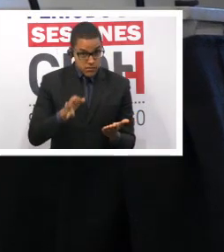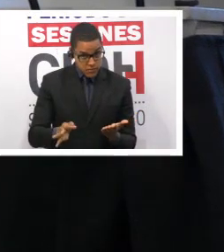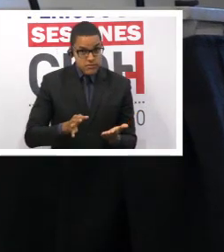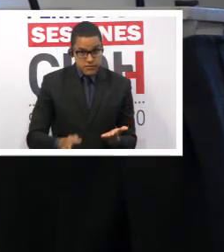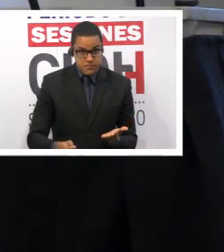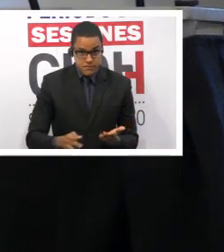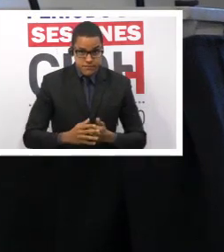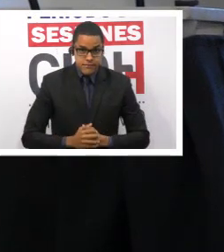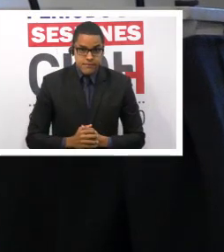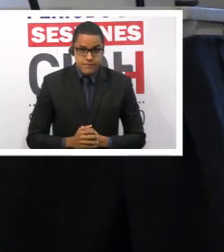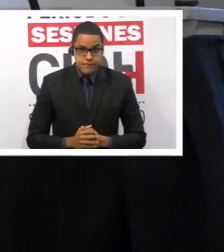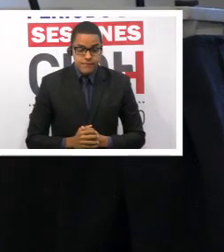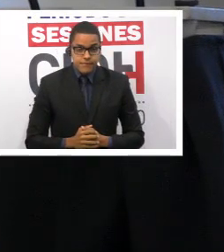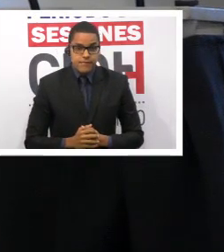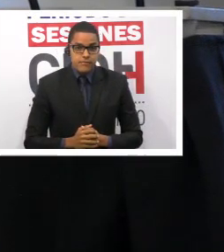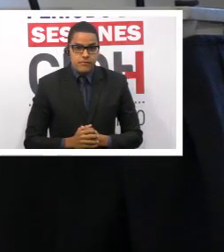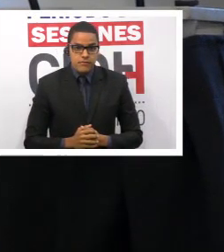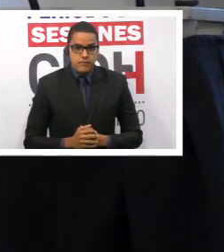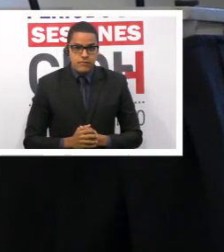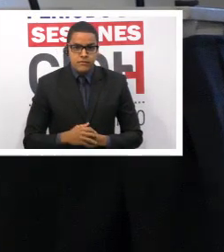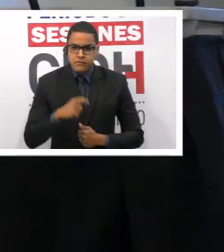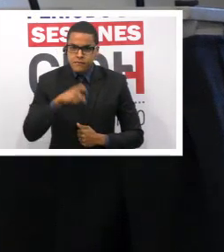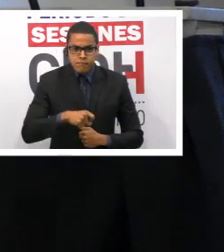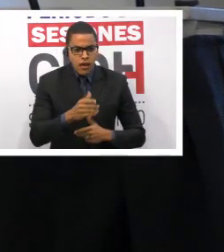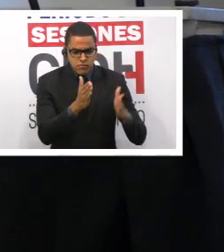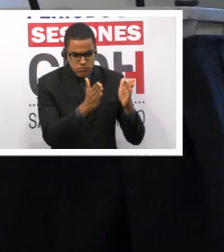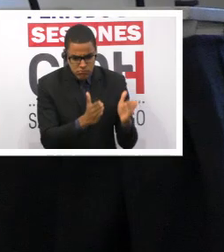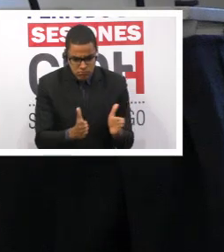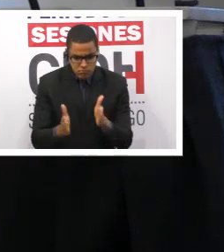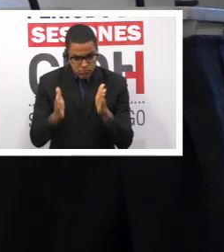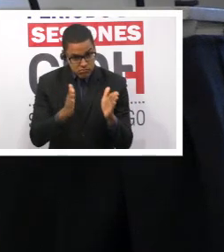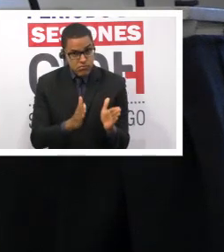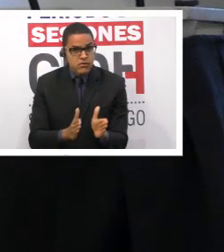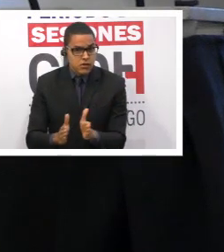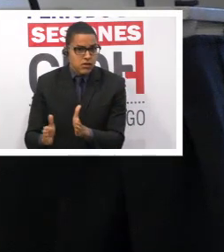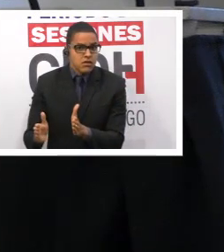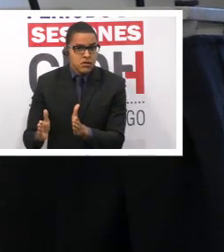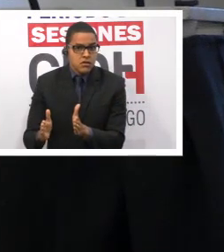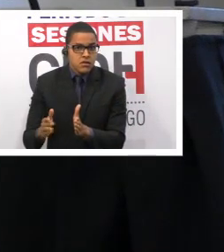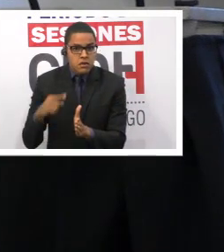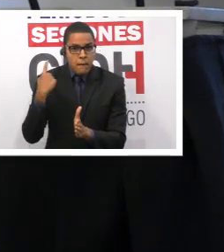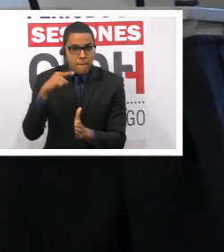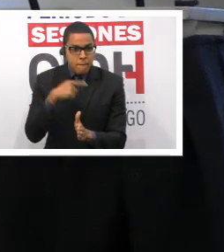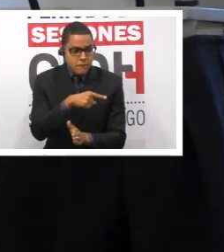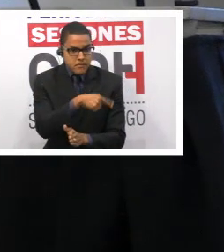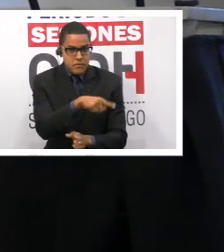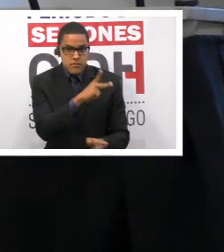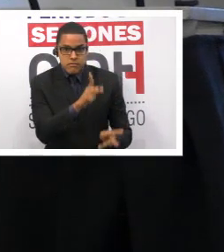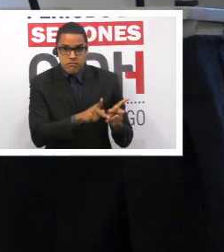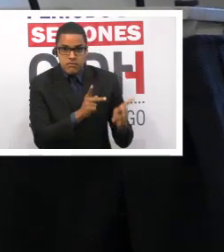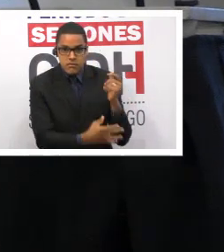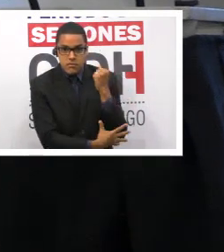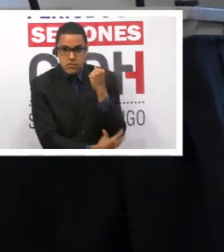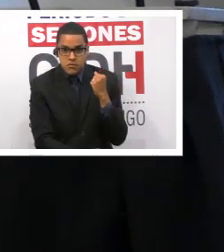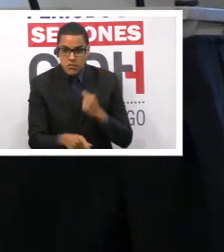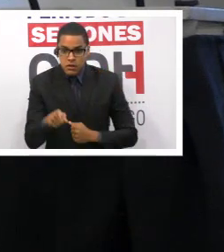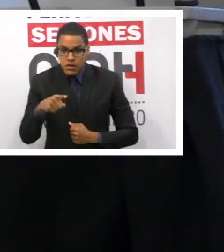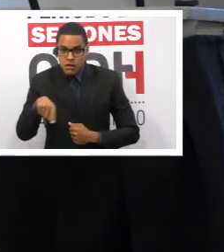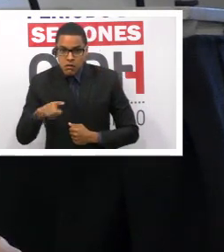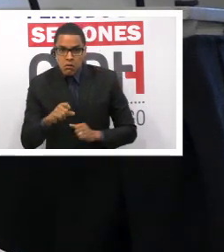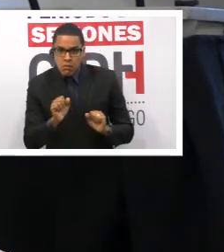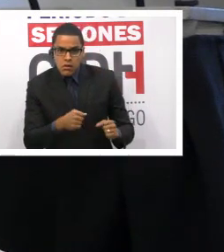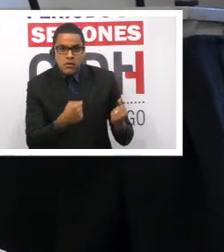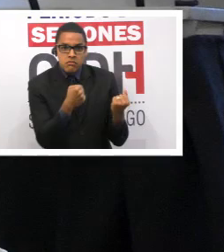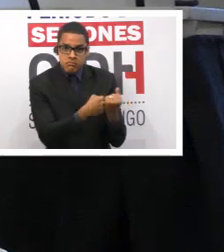movilización de los recursos la redistribución de la riqueza y la rendición de cuentas entre el estado y la ciudadanía las normas y principios